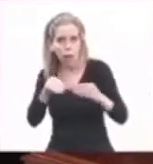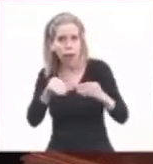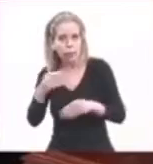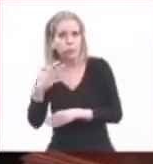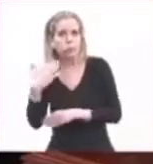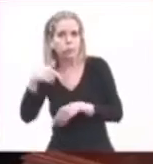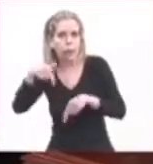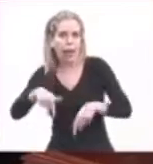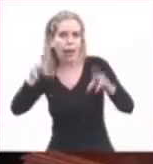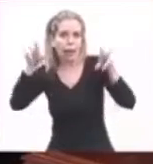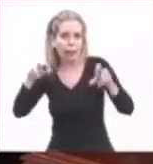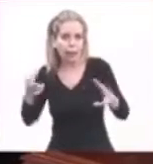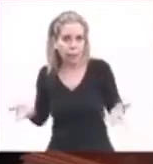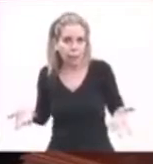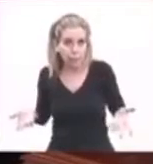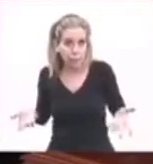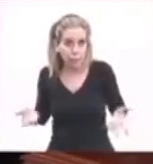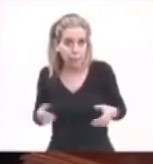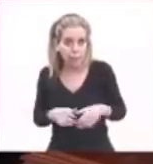este tema.